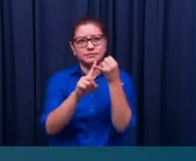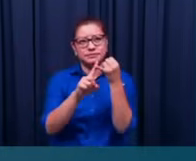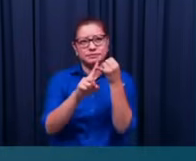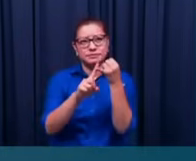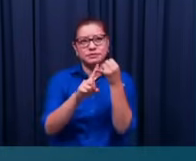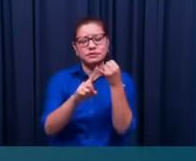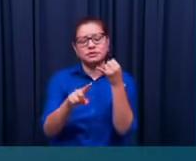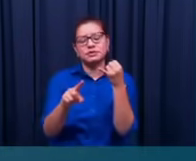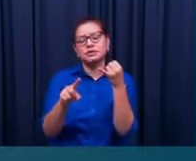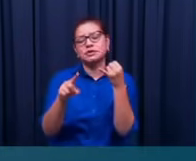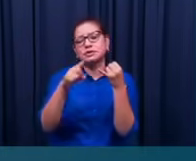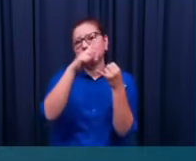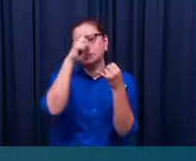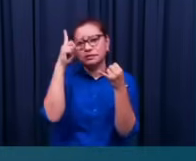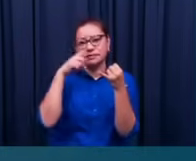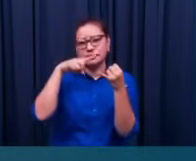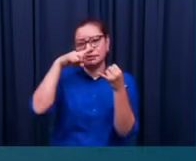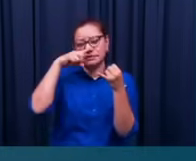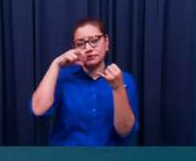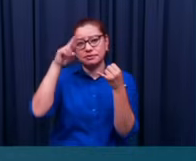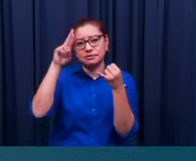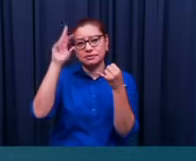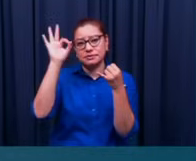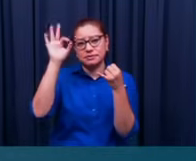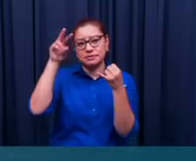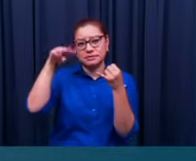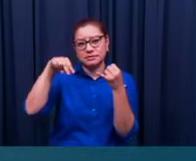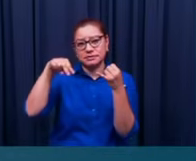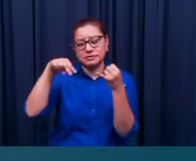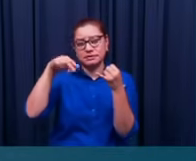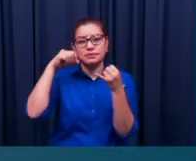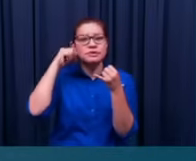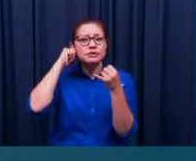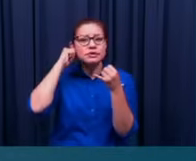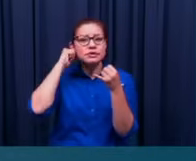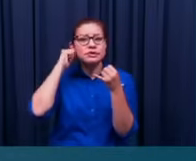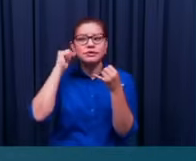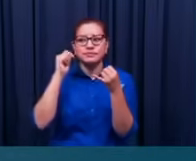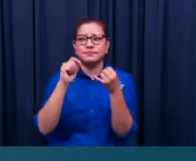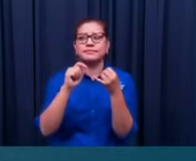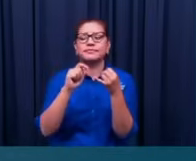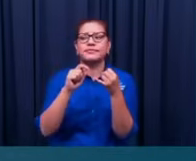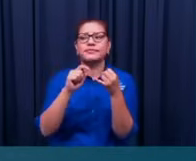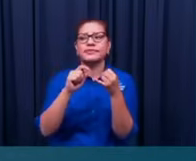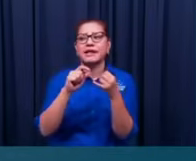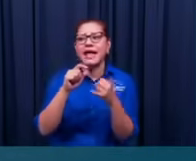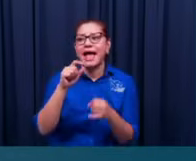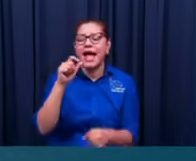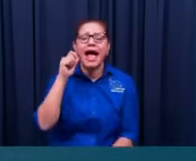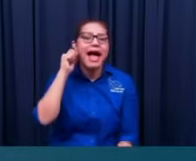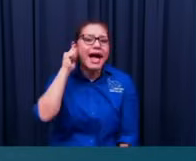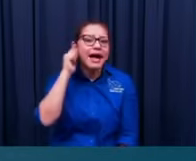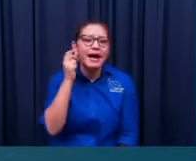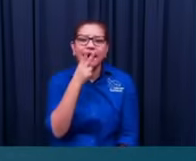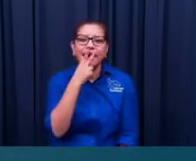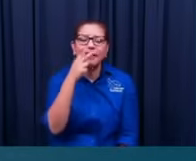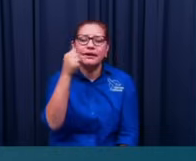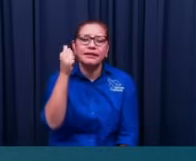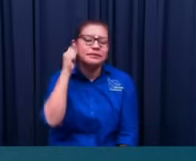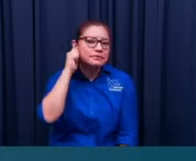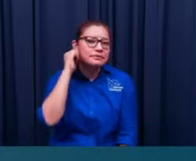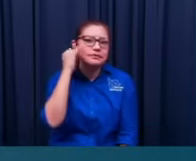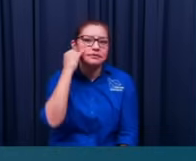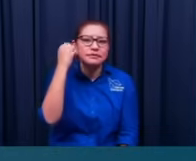Strong's, BDB Definition, todas, en la número 38 es agiasmos. Y agiasmos se traduce